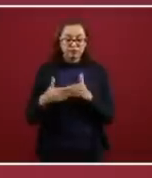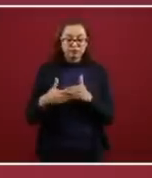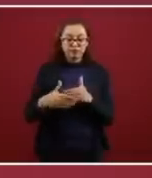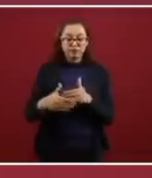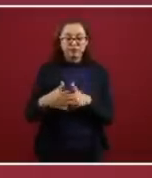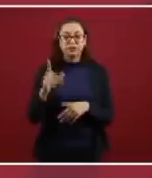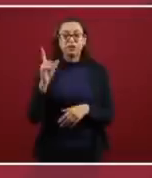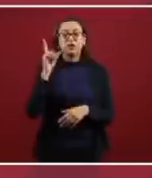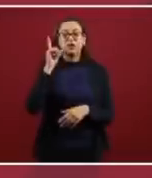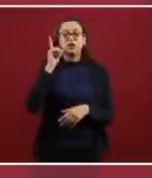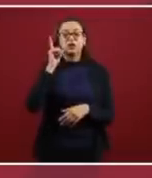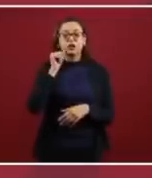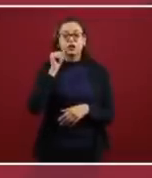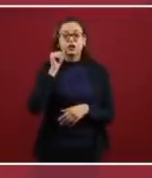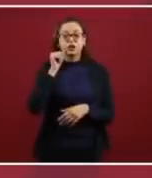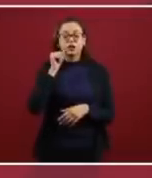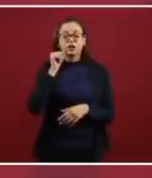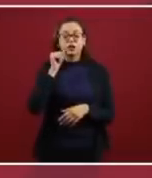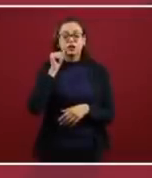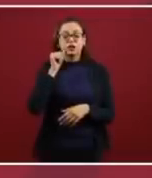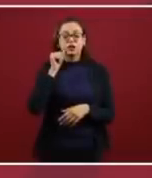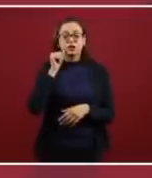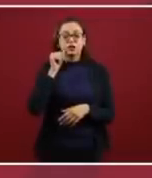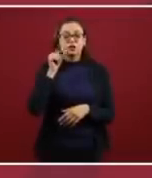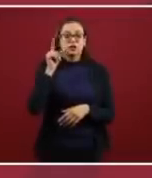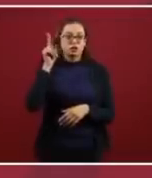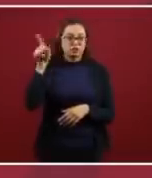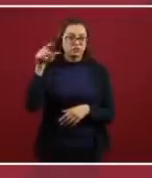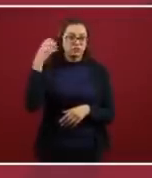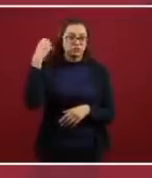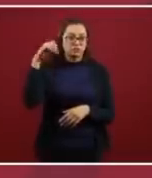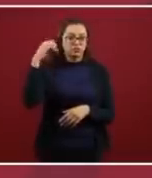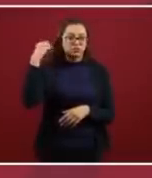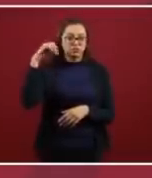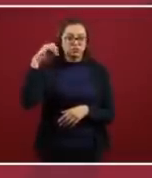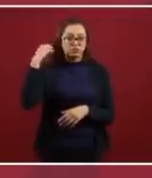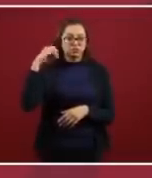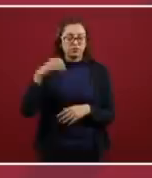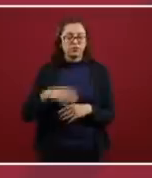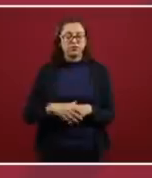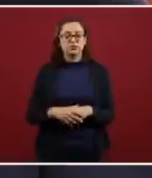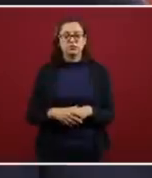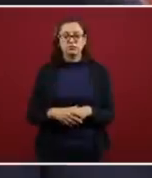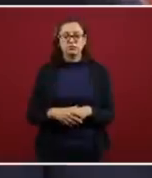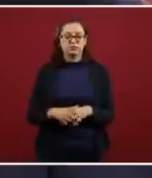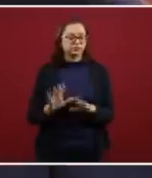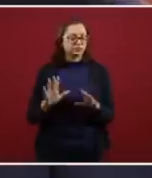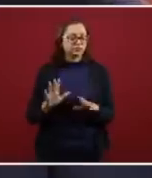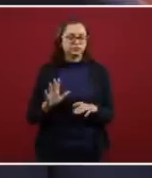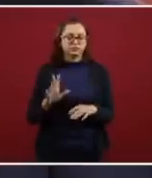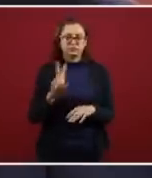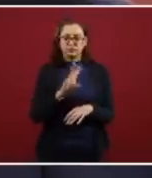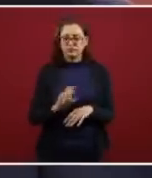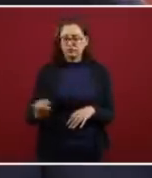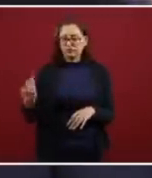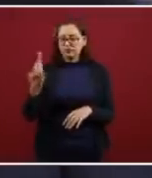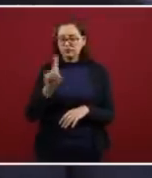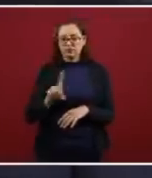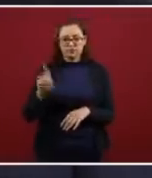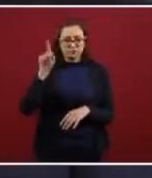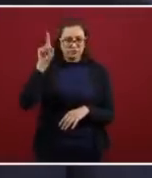mañana vamos a estar en Oaxaca todo el fin de semana, y el domingo